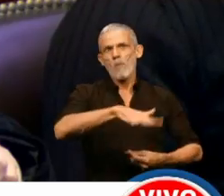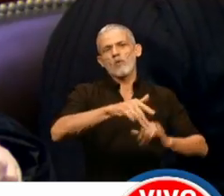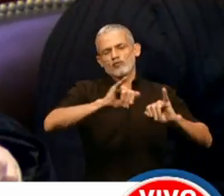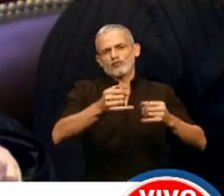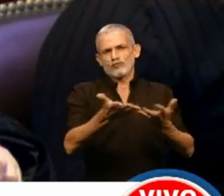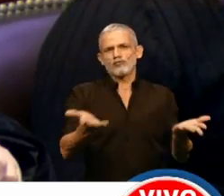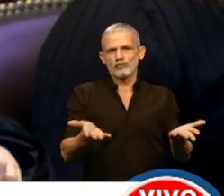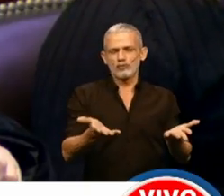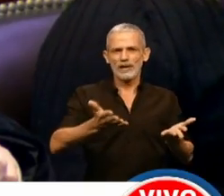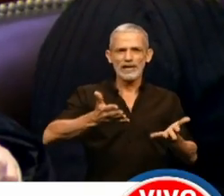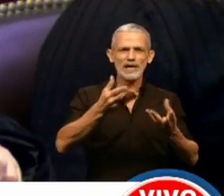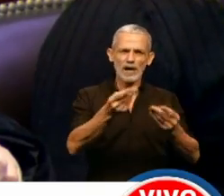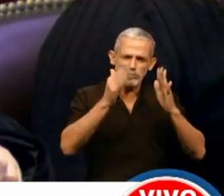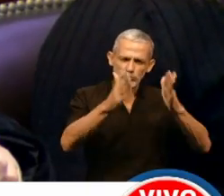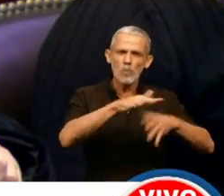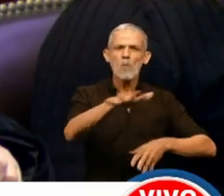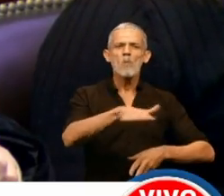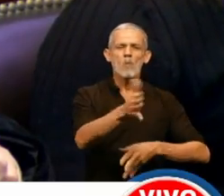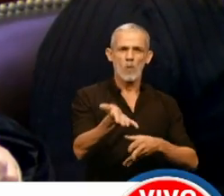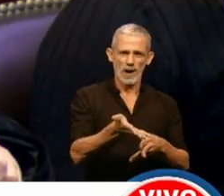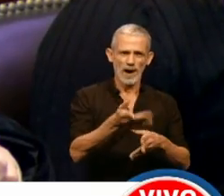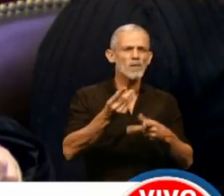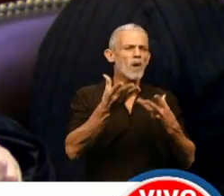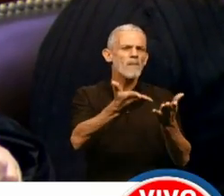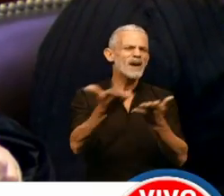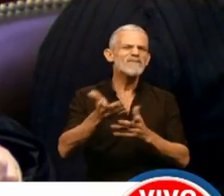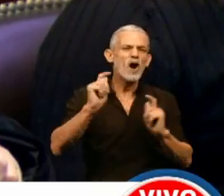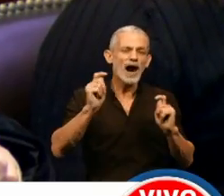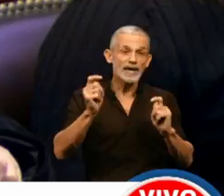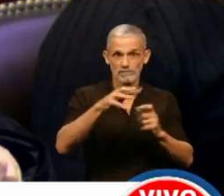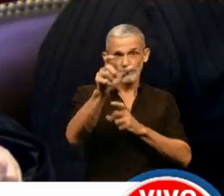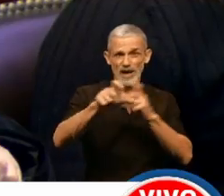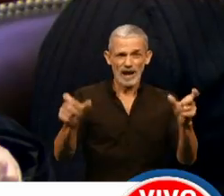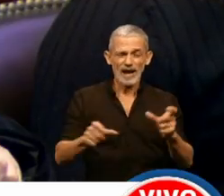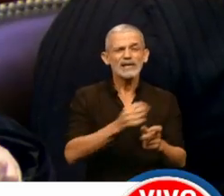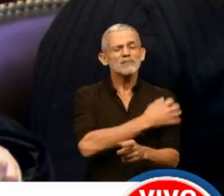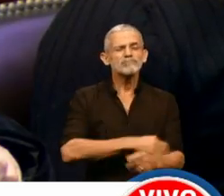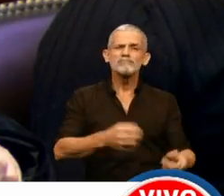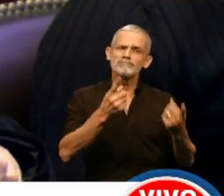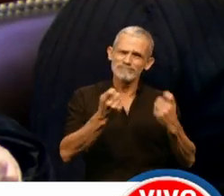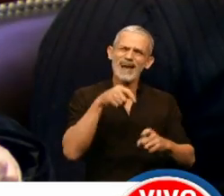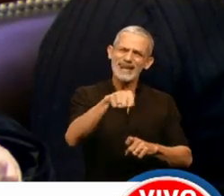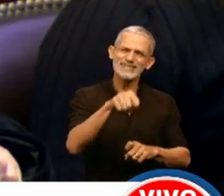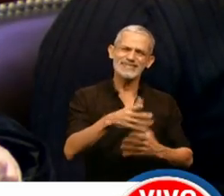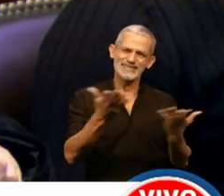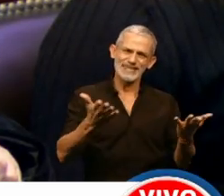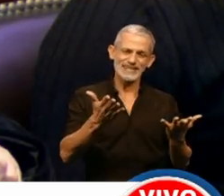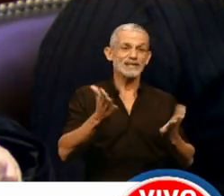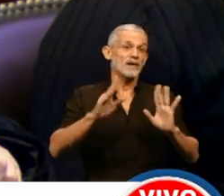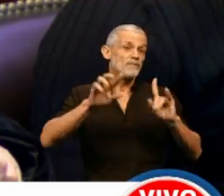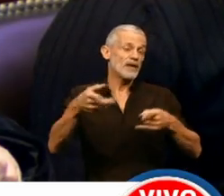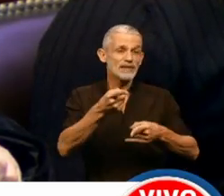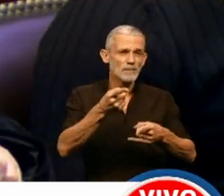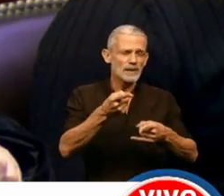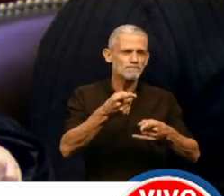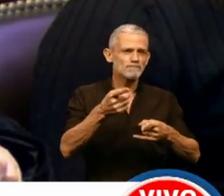popular y con mucho orgullo porque viene a beneficiar a la gente que más la necesita así que bueno también